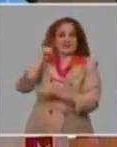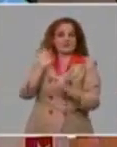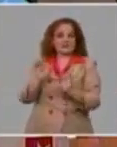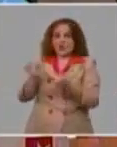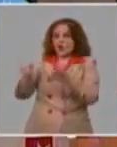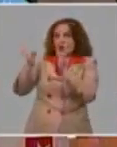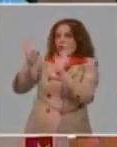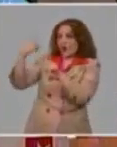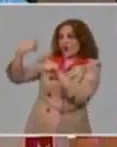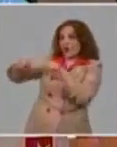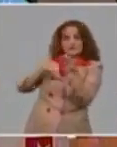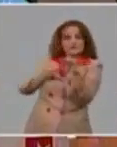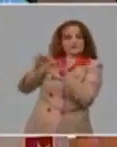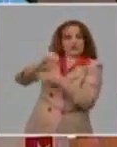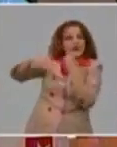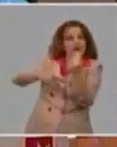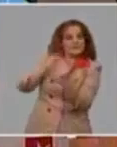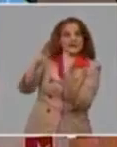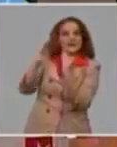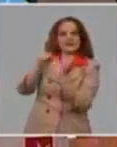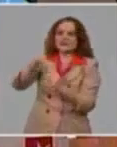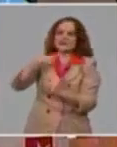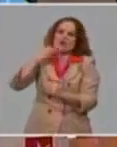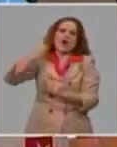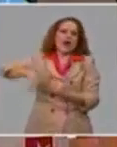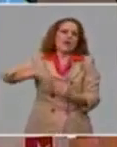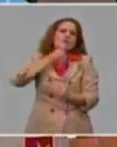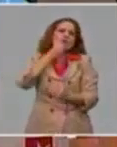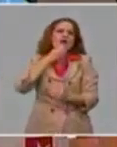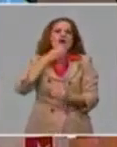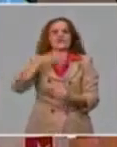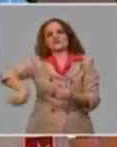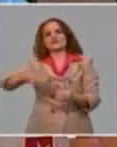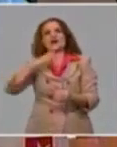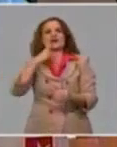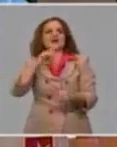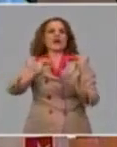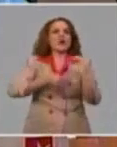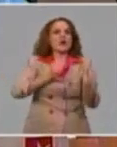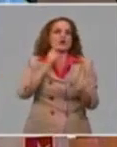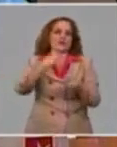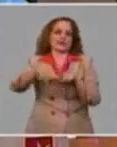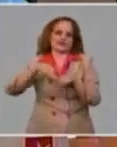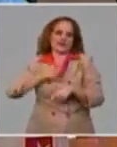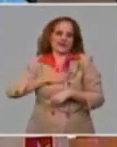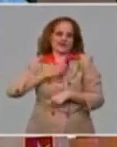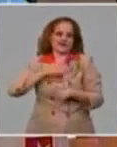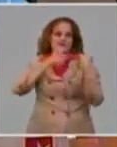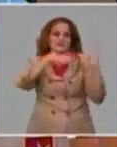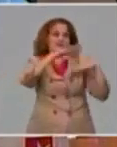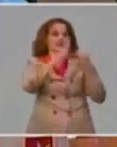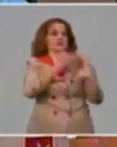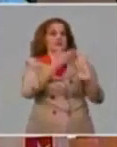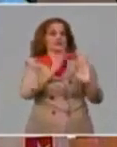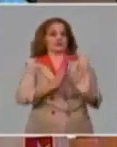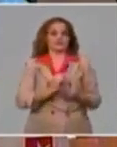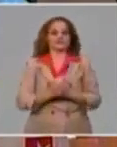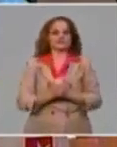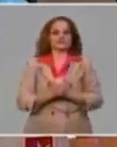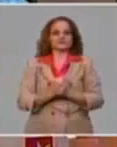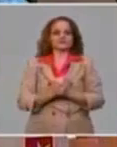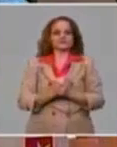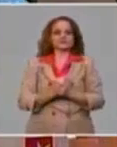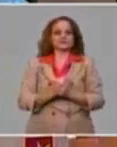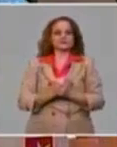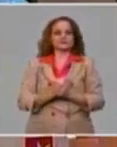está urbanizado, ya sería crear las condiciones para que realmente... Y otras cosas que realmente,